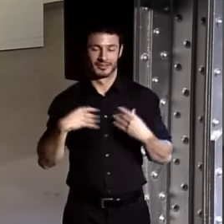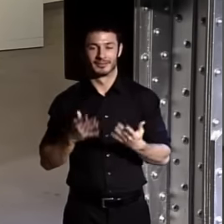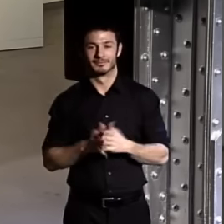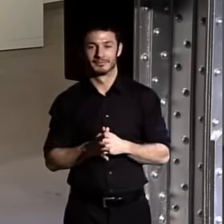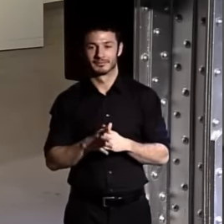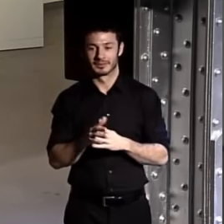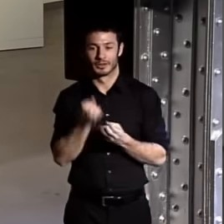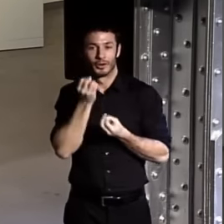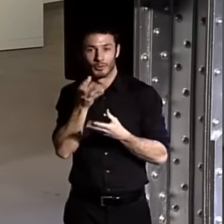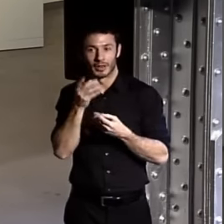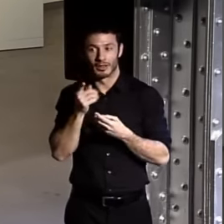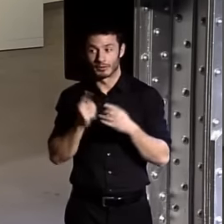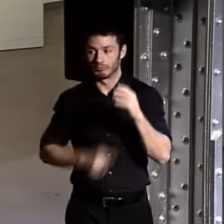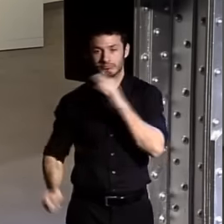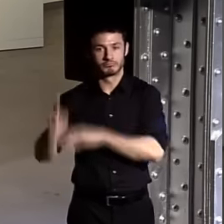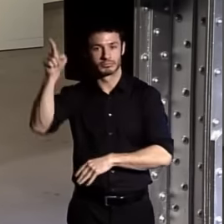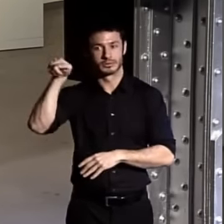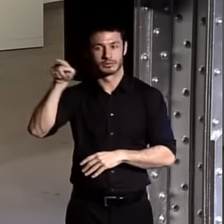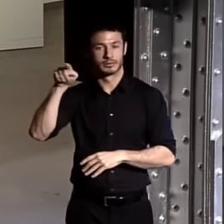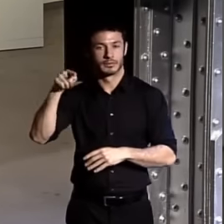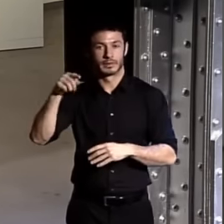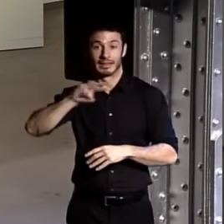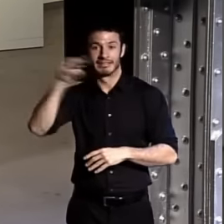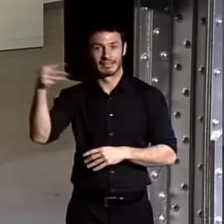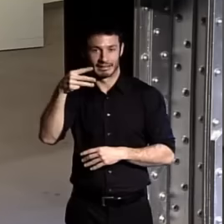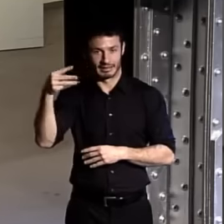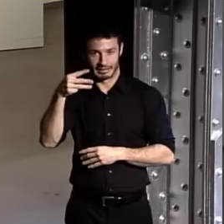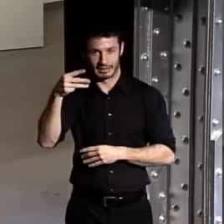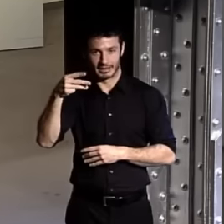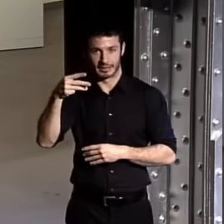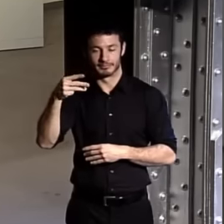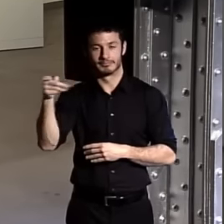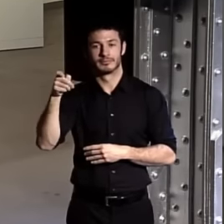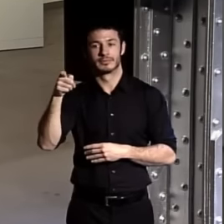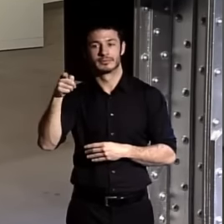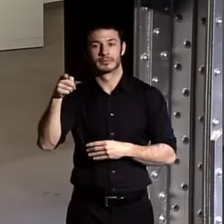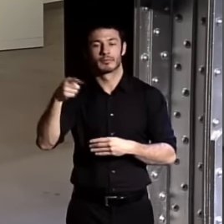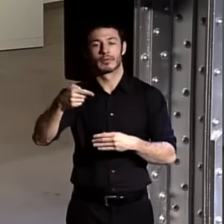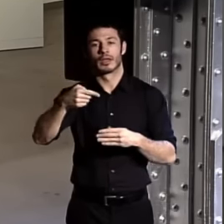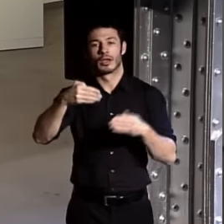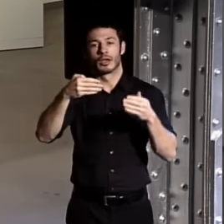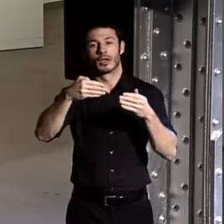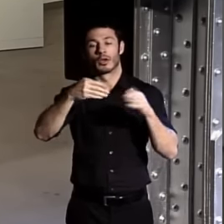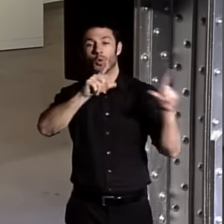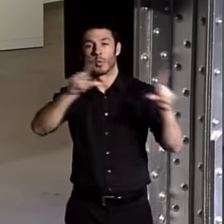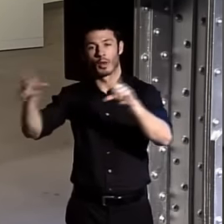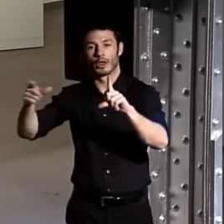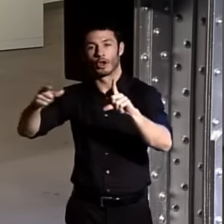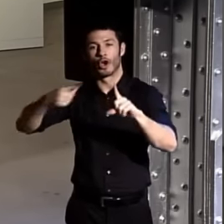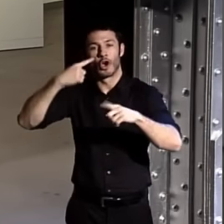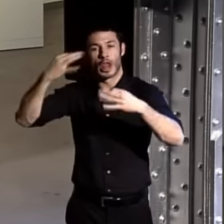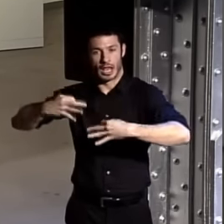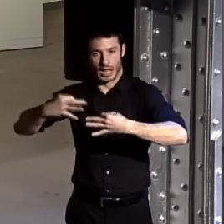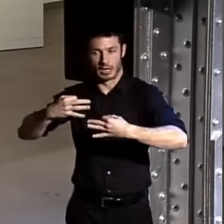comentaba he subido arriba y he visto que era impresionante porque en la tercera planta tenéis Pues todos los originales de fundación telefónica y la verdad es